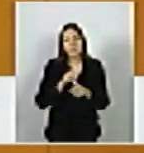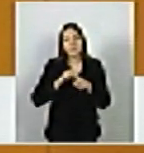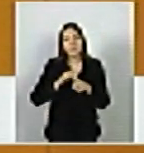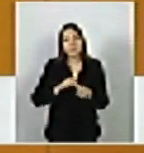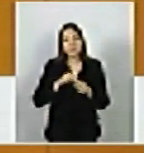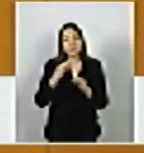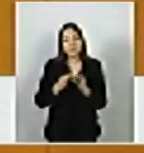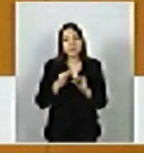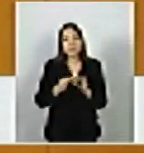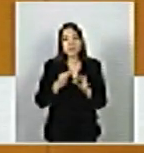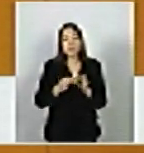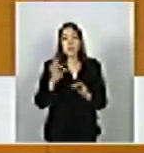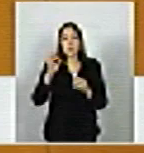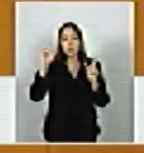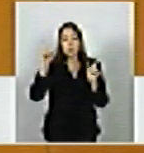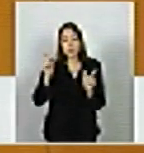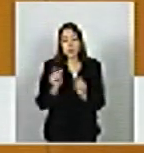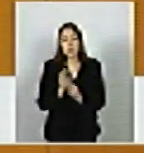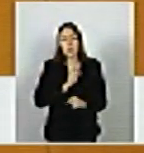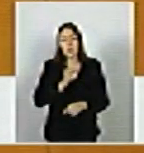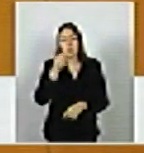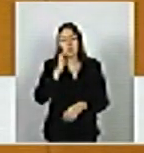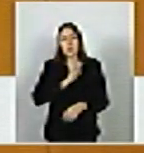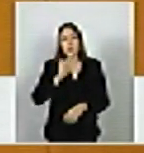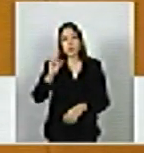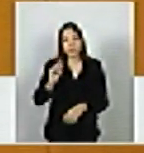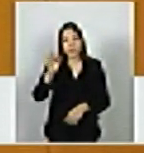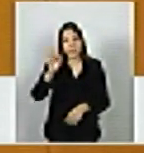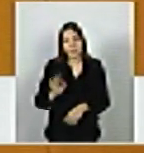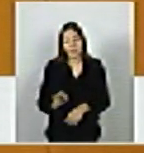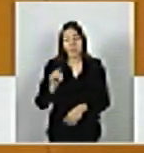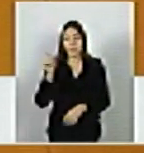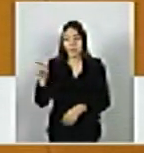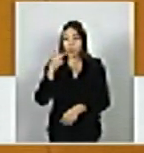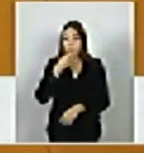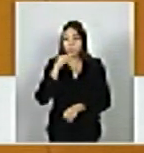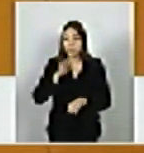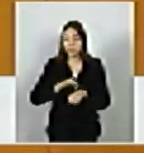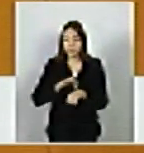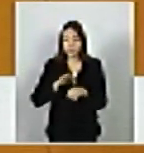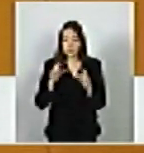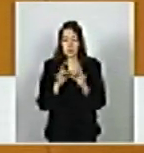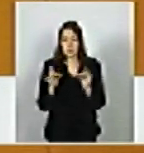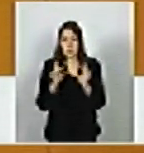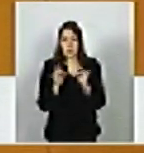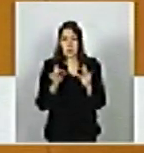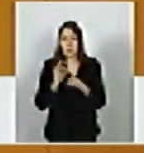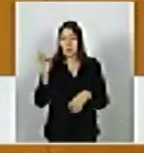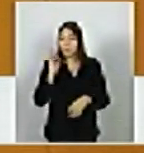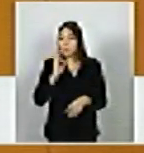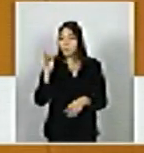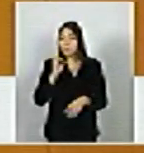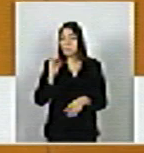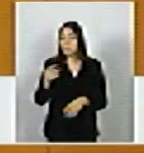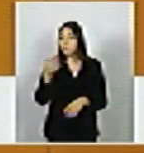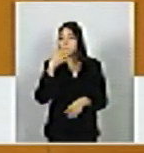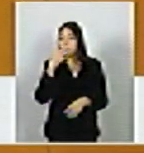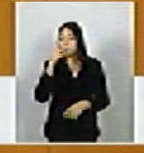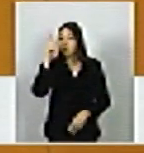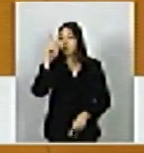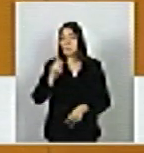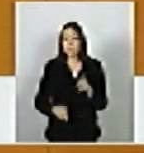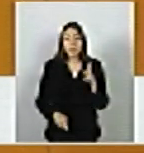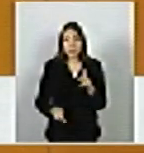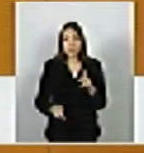del 80%. Este médico refiere que si el tratamiento se interrumpe, la expectativa